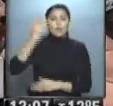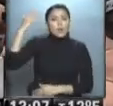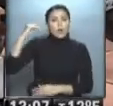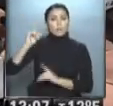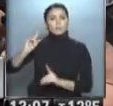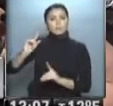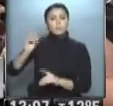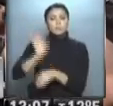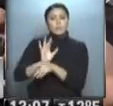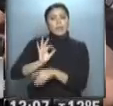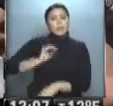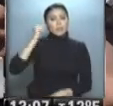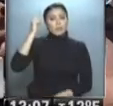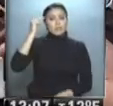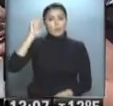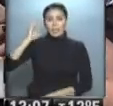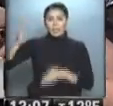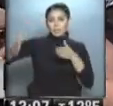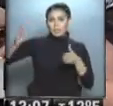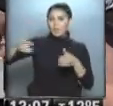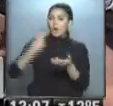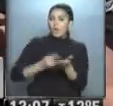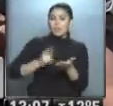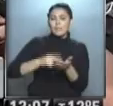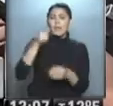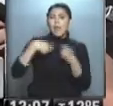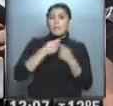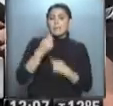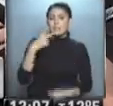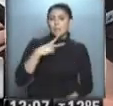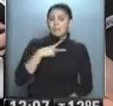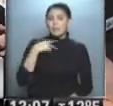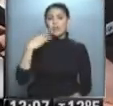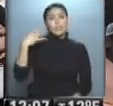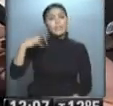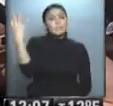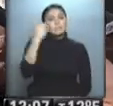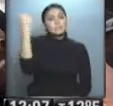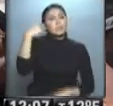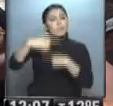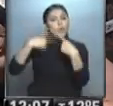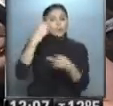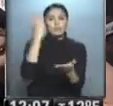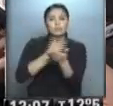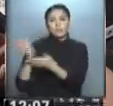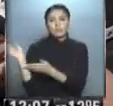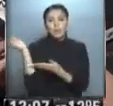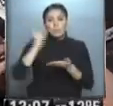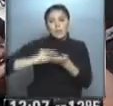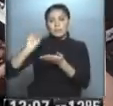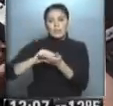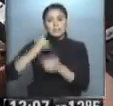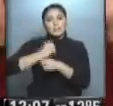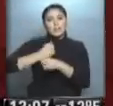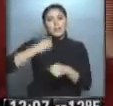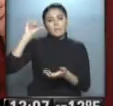década de los 90, no volver a privatizar las empresas, no perder las conquistas de los derechos que hemos logrado estos años y seguir trabajando para un